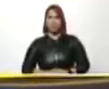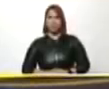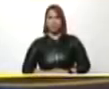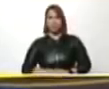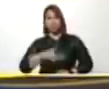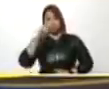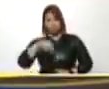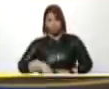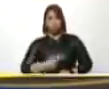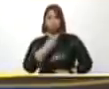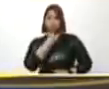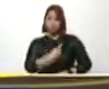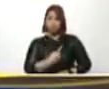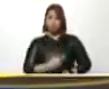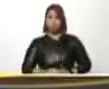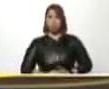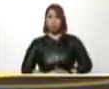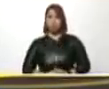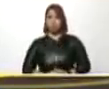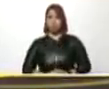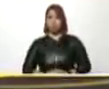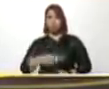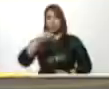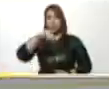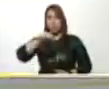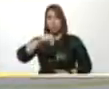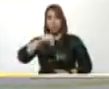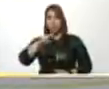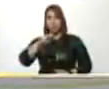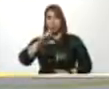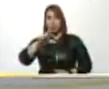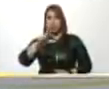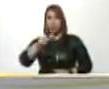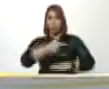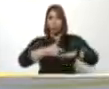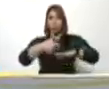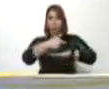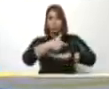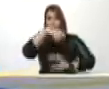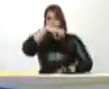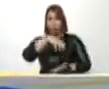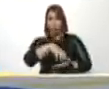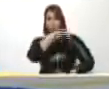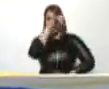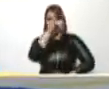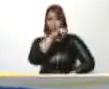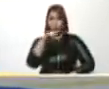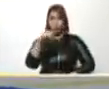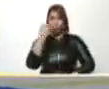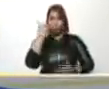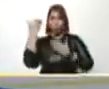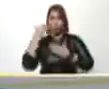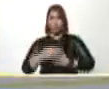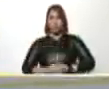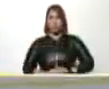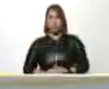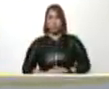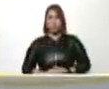También se lo dije a Manuel Rosales, gobernador del Zulia, en su momento.